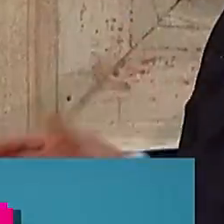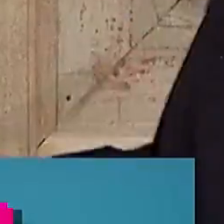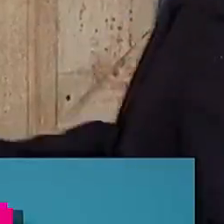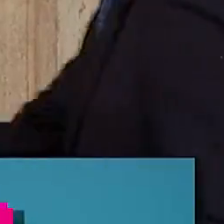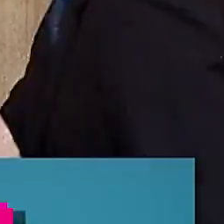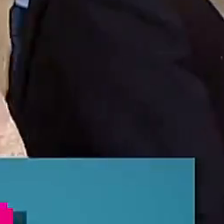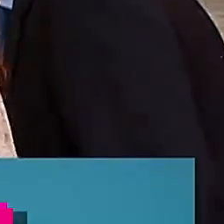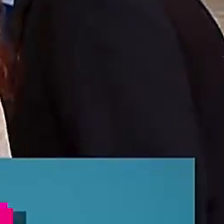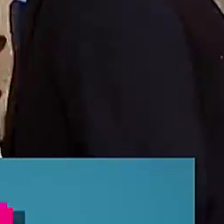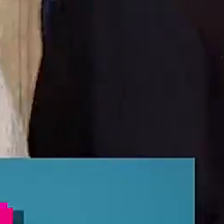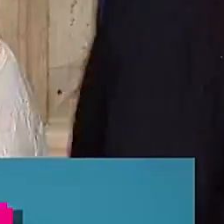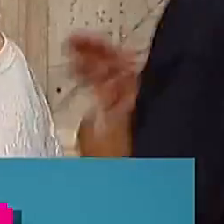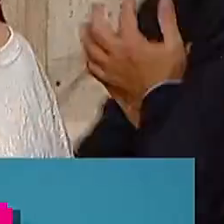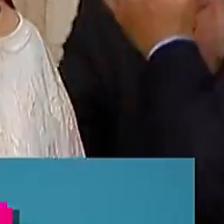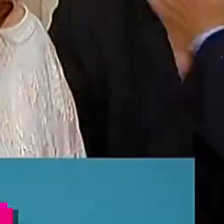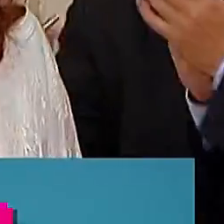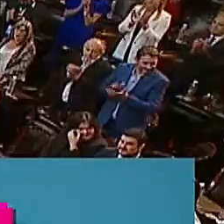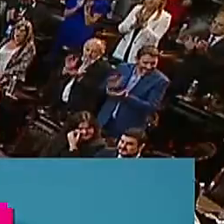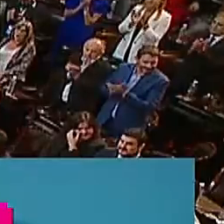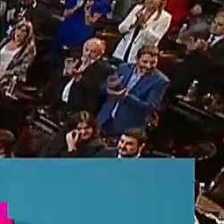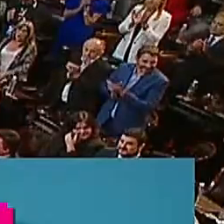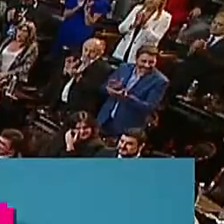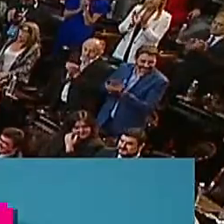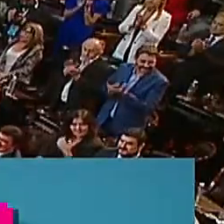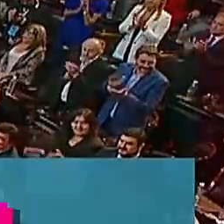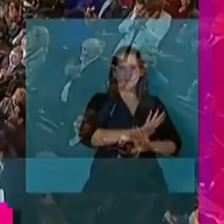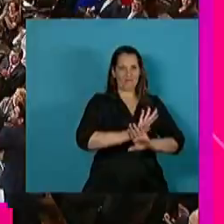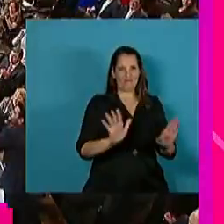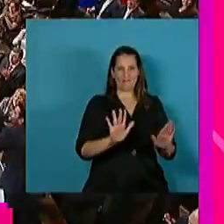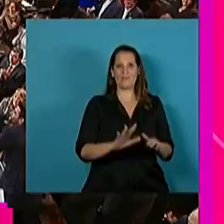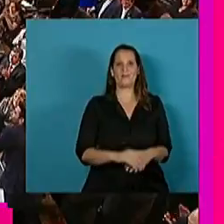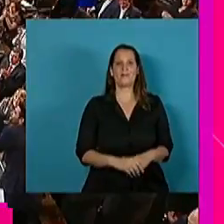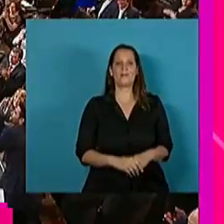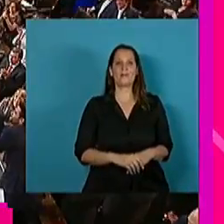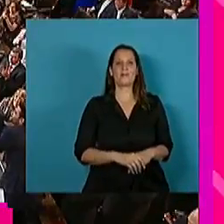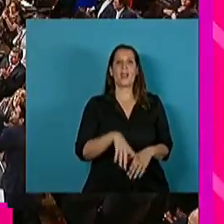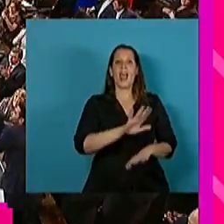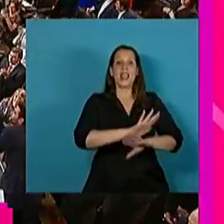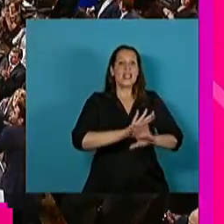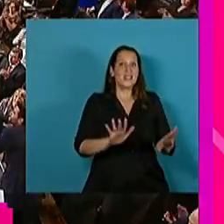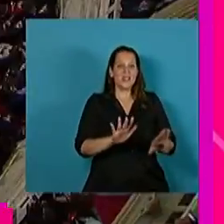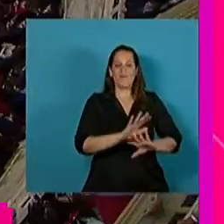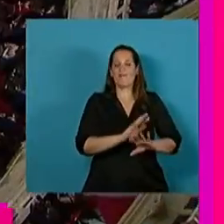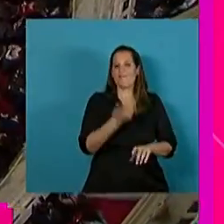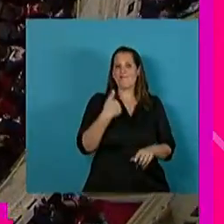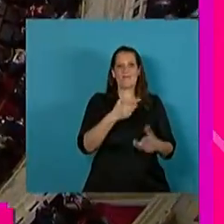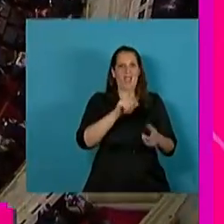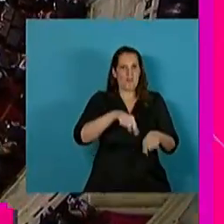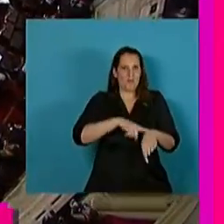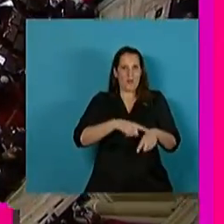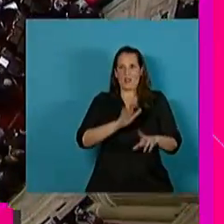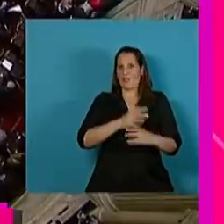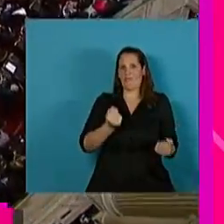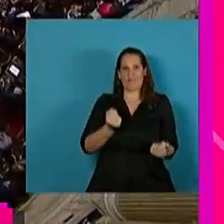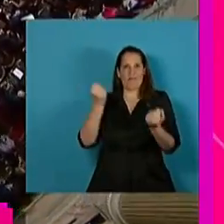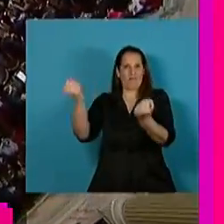le pone onda. Deja café el micrófono. A todo el evento. Sí, como también desluce una ceremonia la cara que puso Cristina cuando saludó. Es o así, también ¿no? desluce la ceremonia así, cuando se le